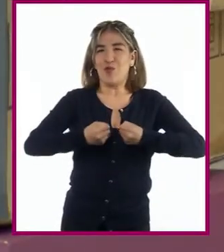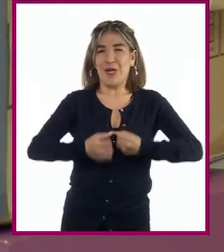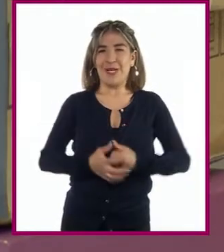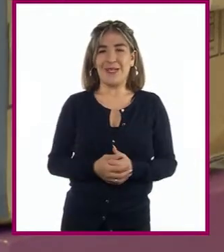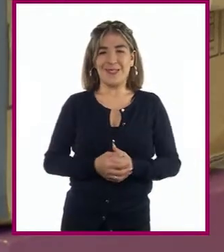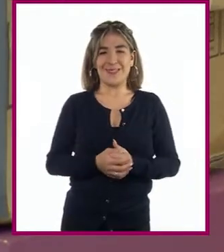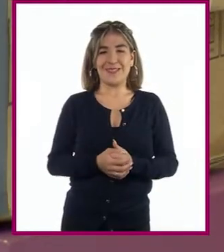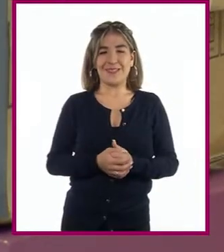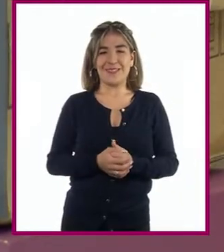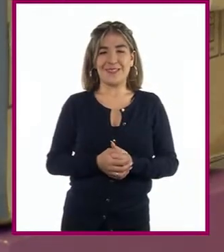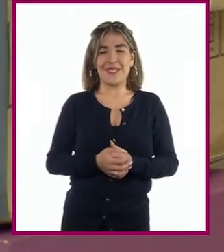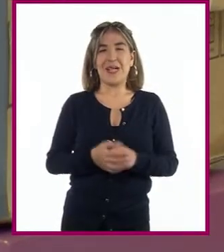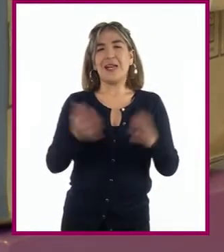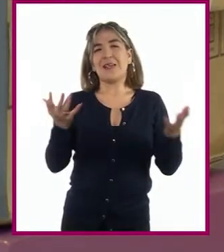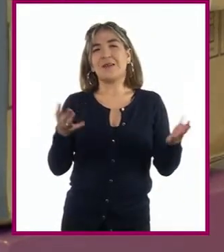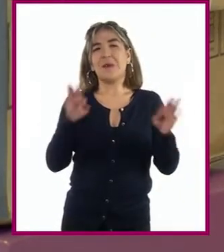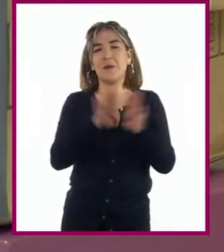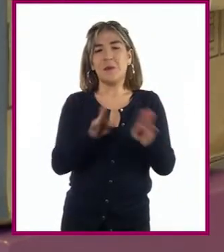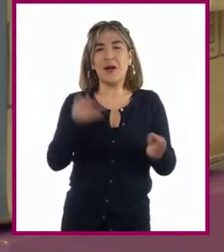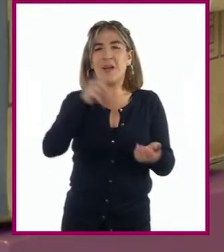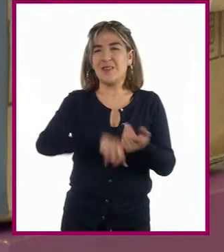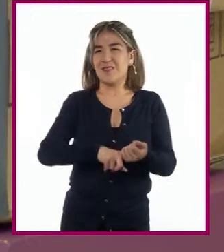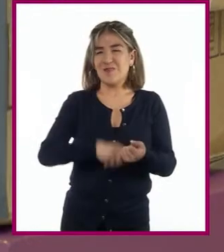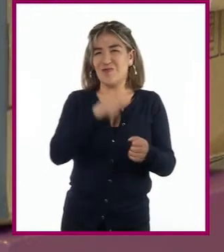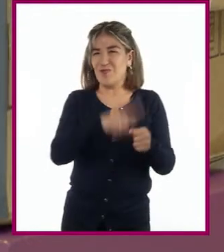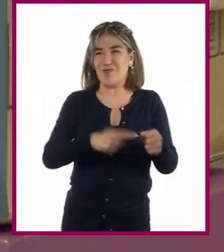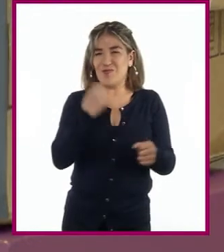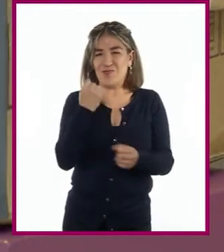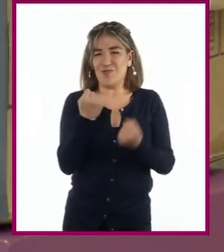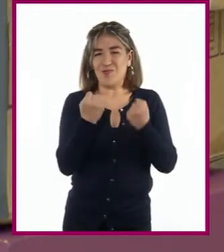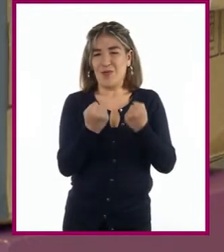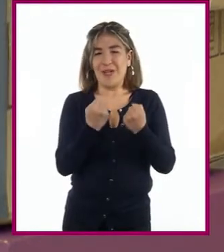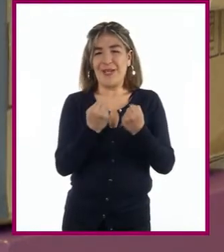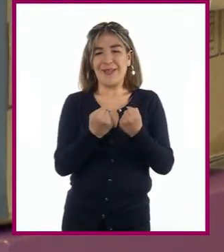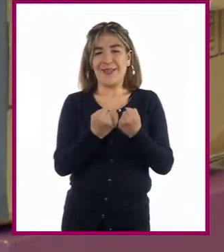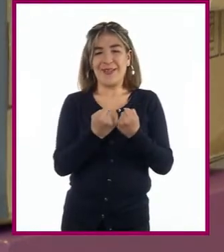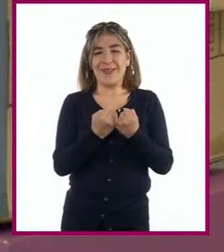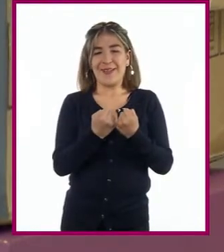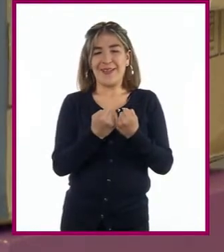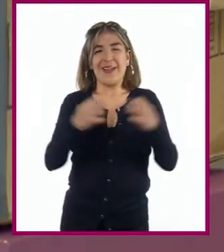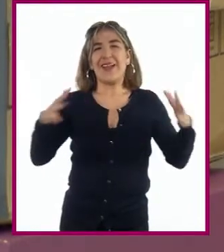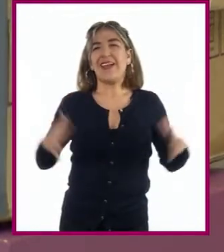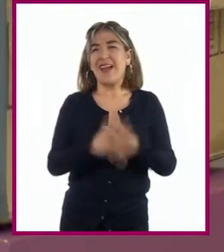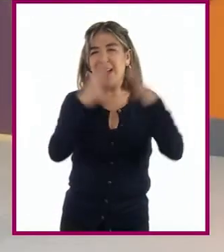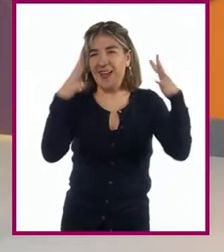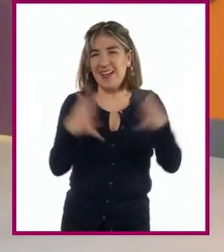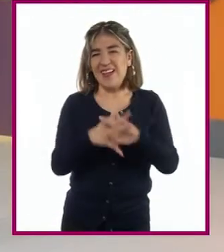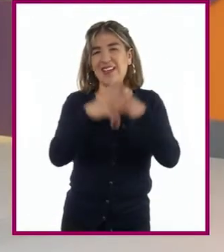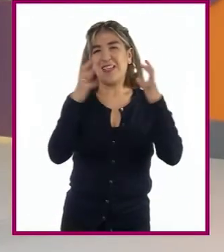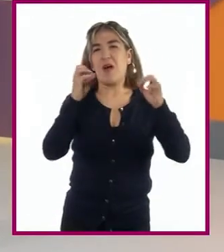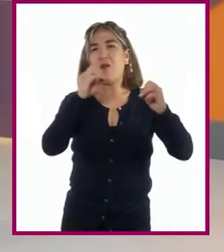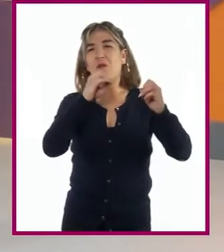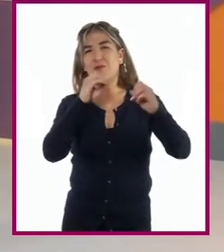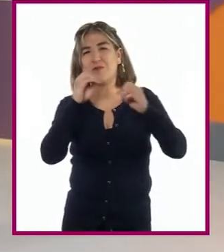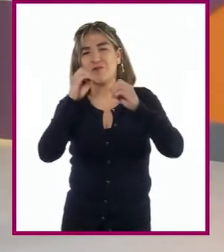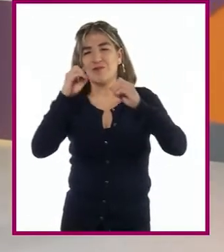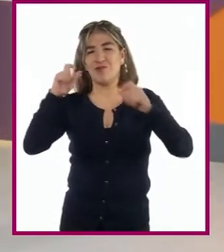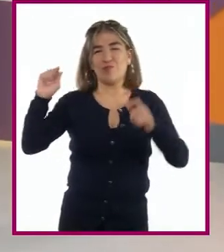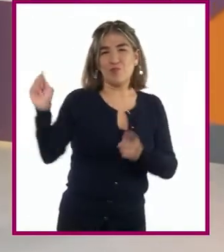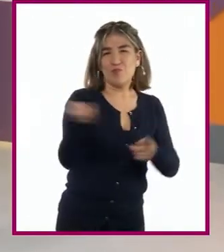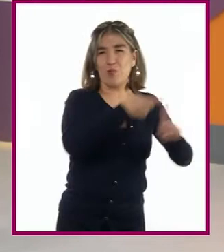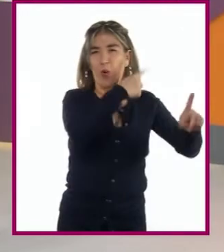si estuvieran pues muy, muy fuertes. A lo mejor una guerra, una batalla.